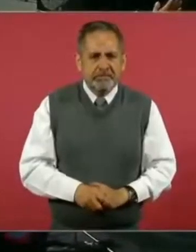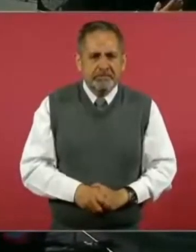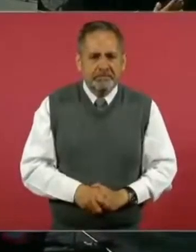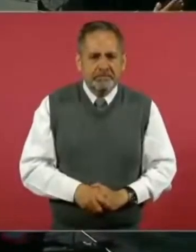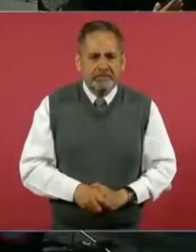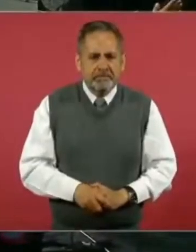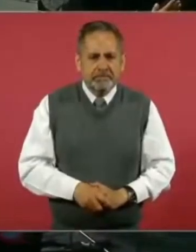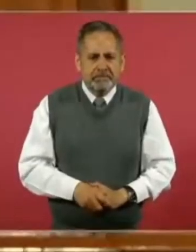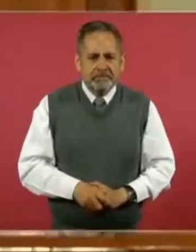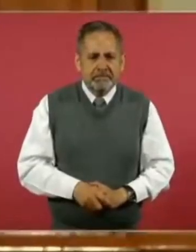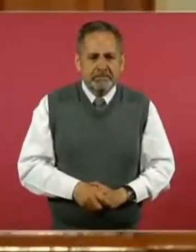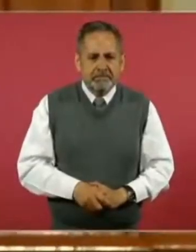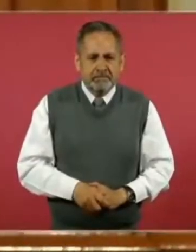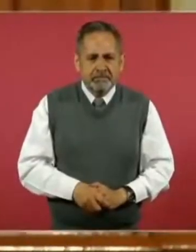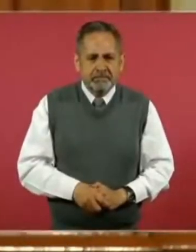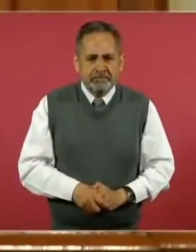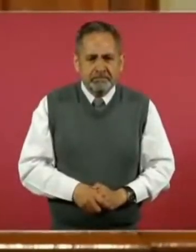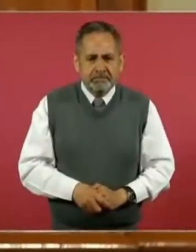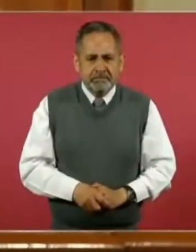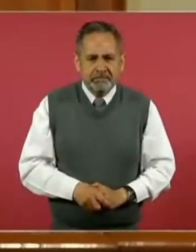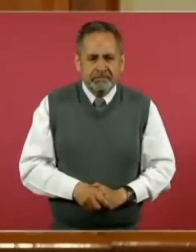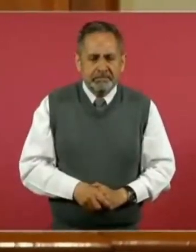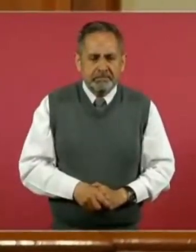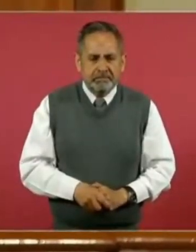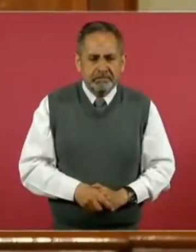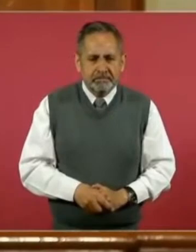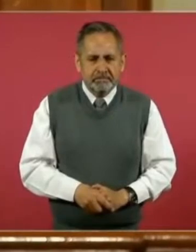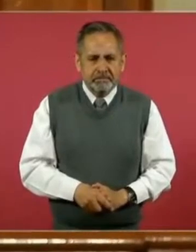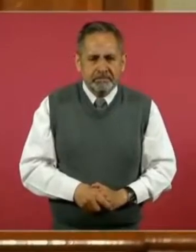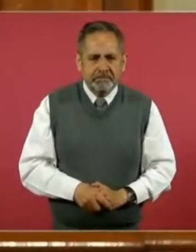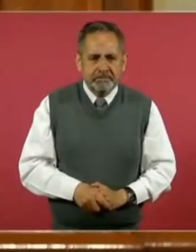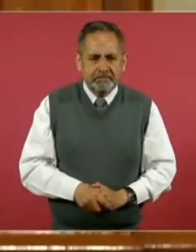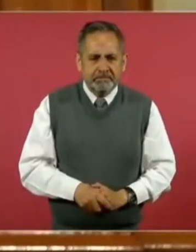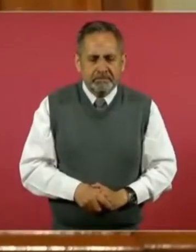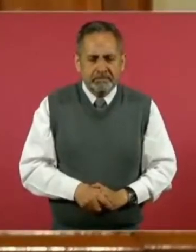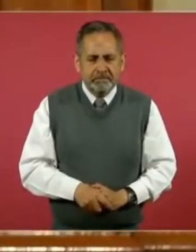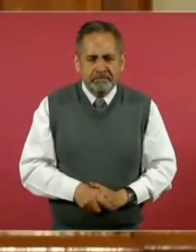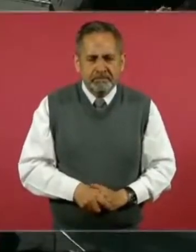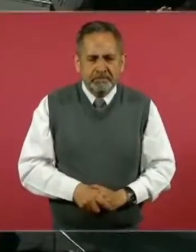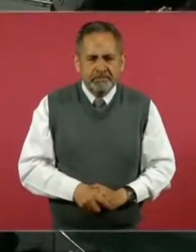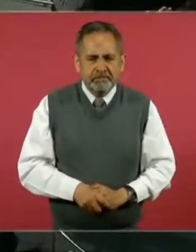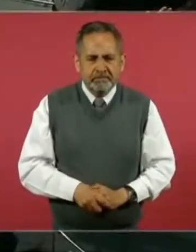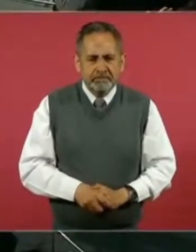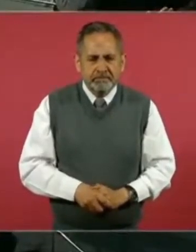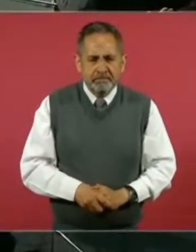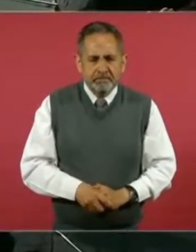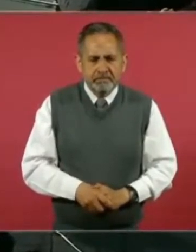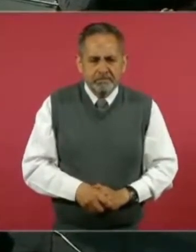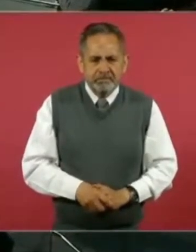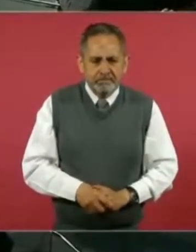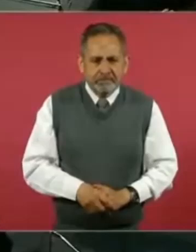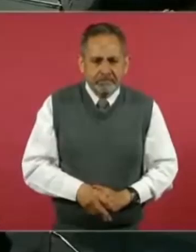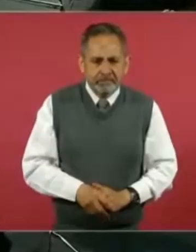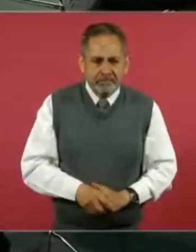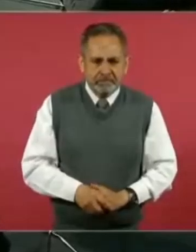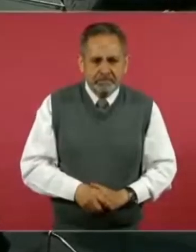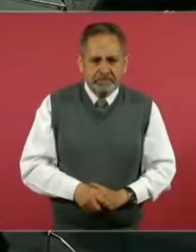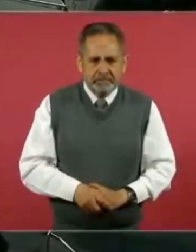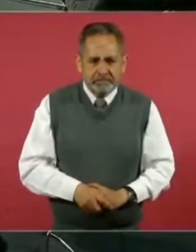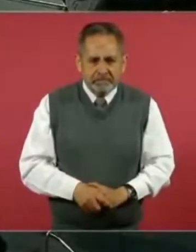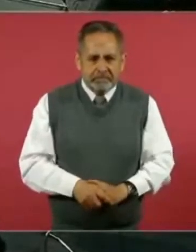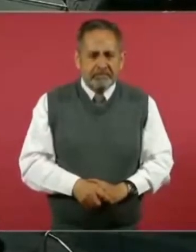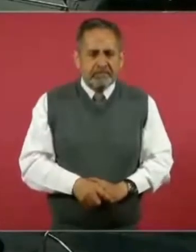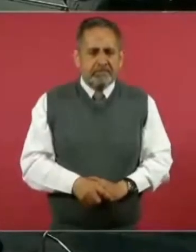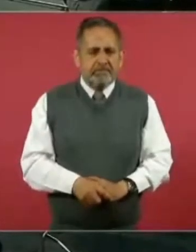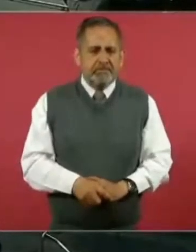O sea, si habla directamente de que se puede pedir ayuda internacional para intervenir. Sí, pero es eso, ¿no? La otra